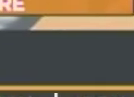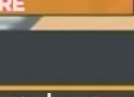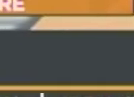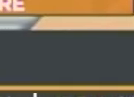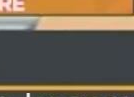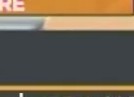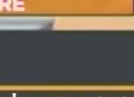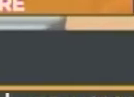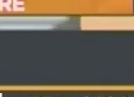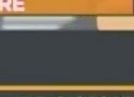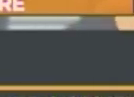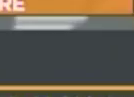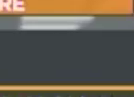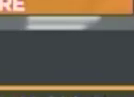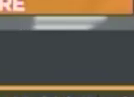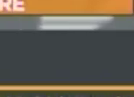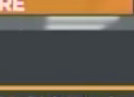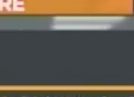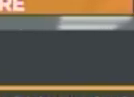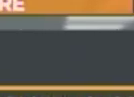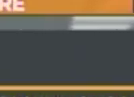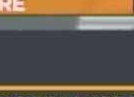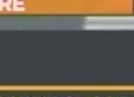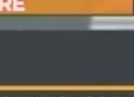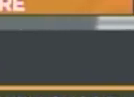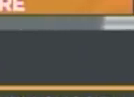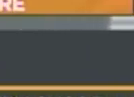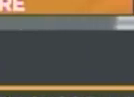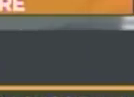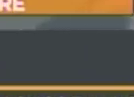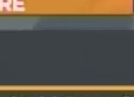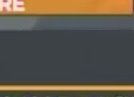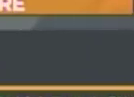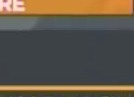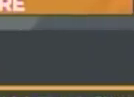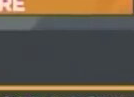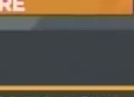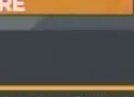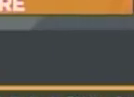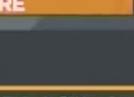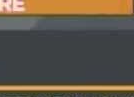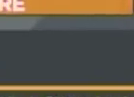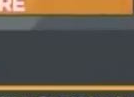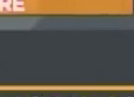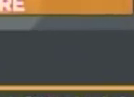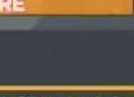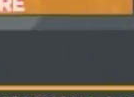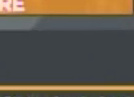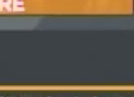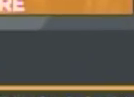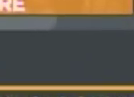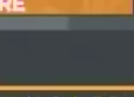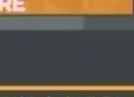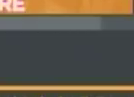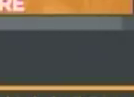aquí. Gracias a Ramón Carrizales vino para acá el comandante Hugo Chávez, de capitán.